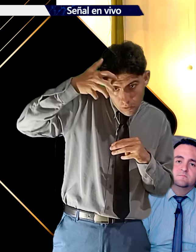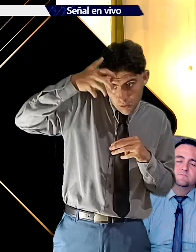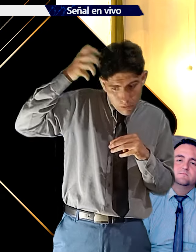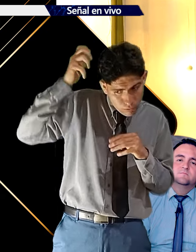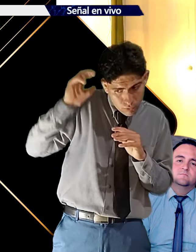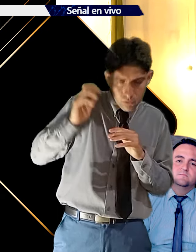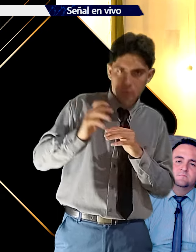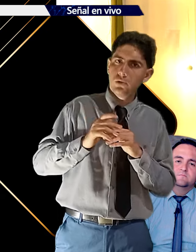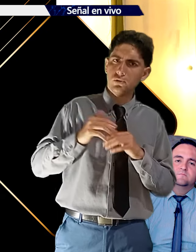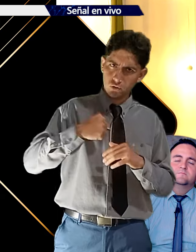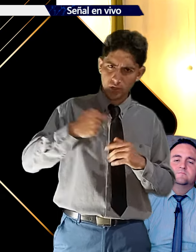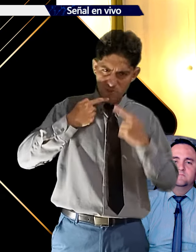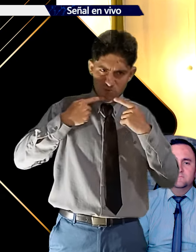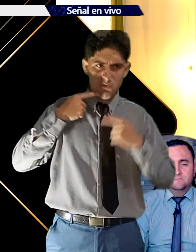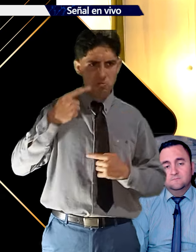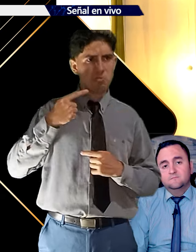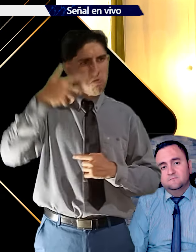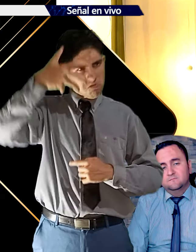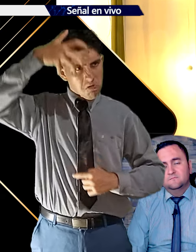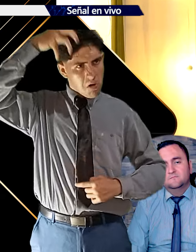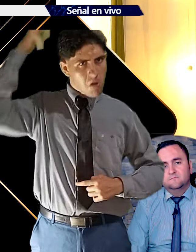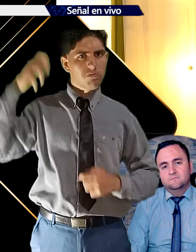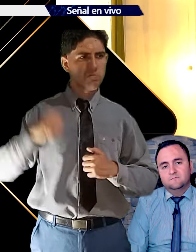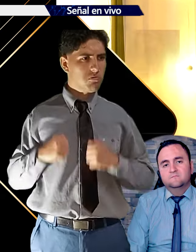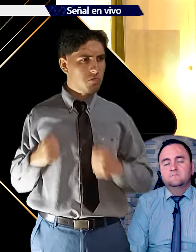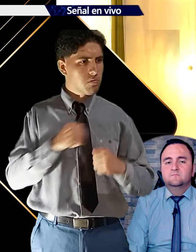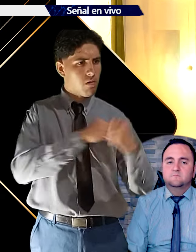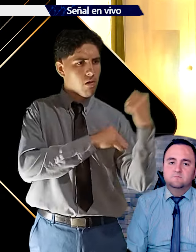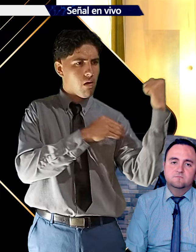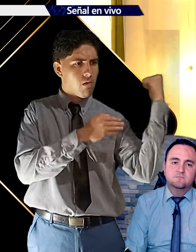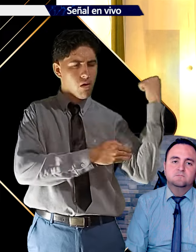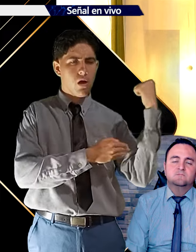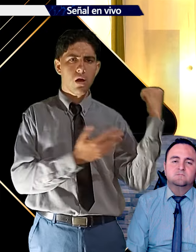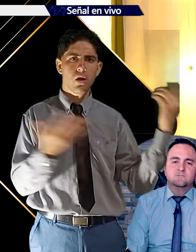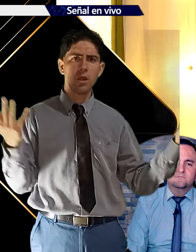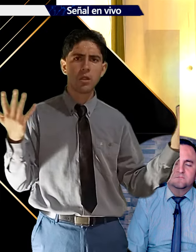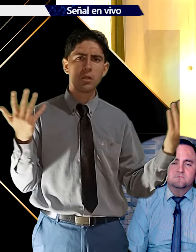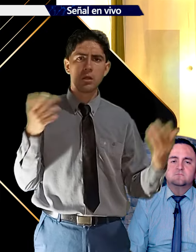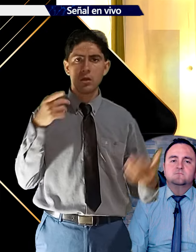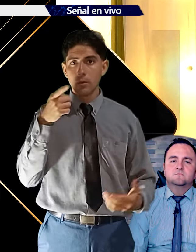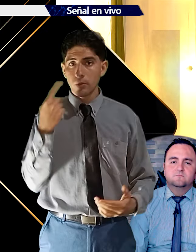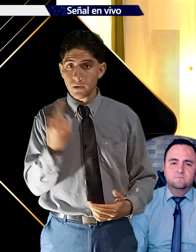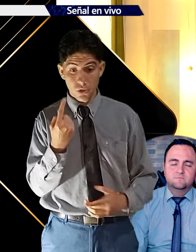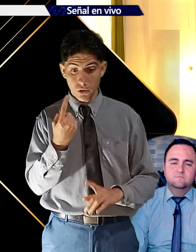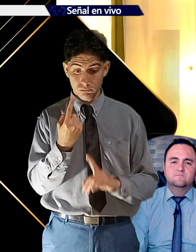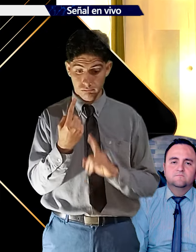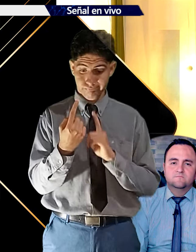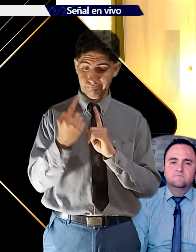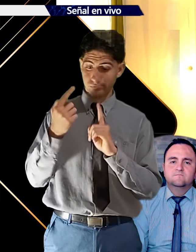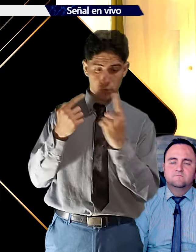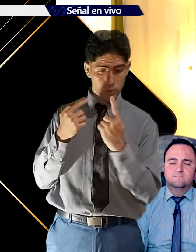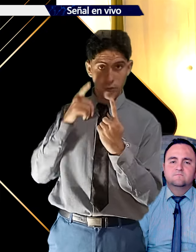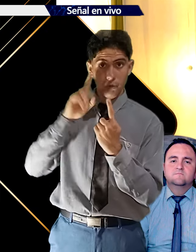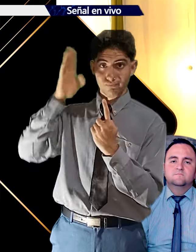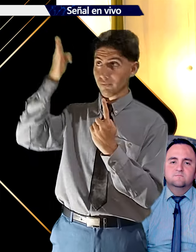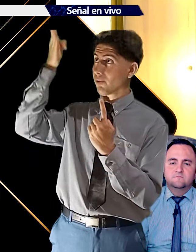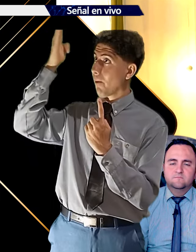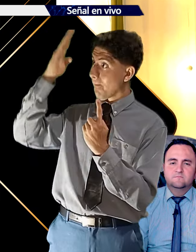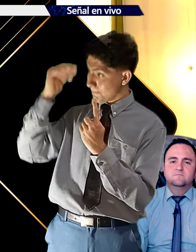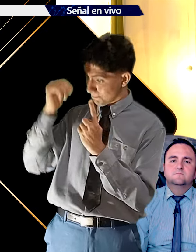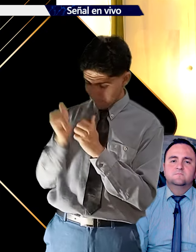hermano Julano, eso es para la hermana Sutano. Pero déjame decirte que aunque te parezca difícil, no es imposible, porque tú no